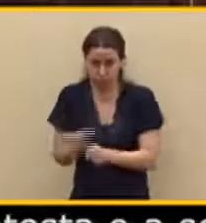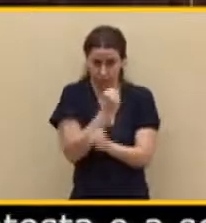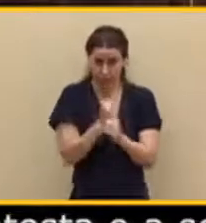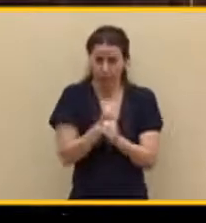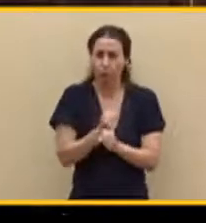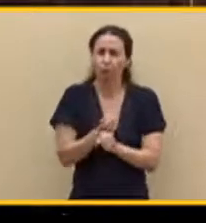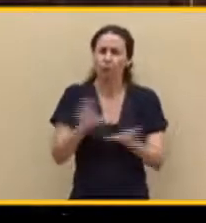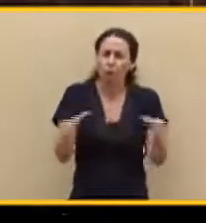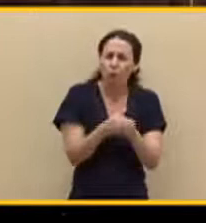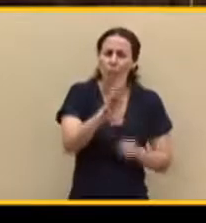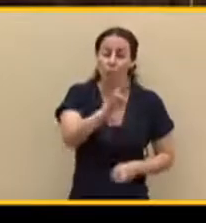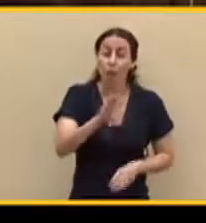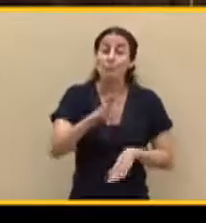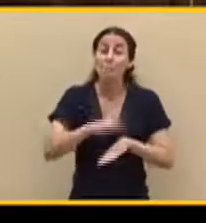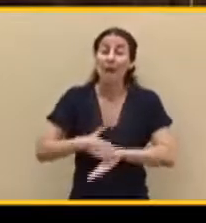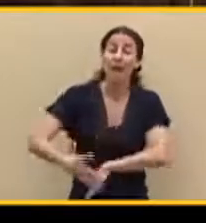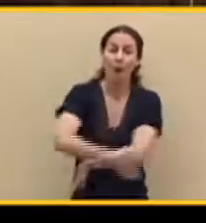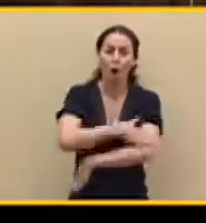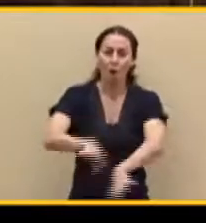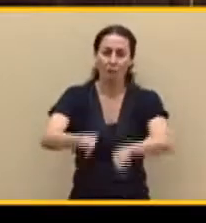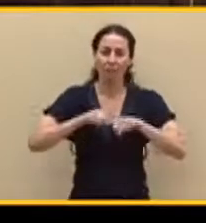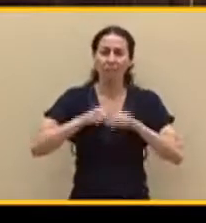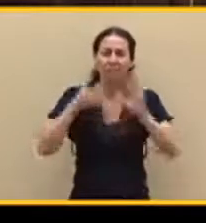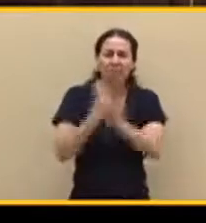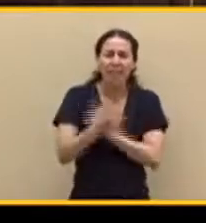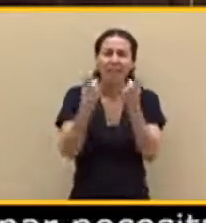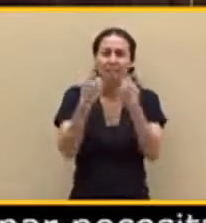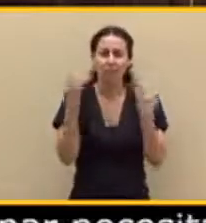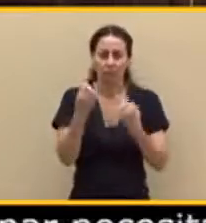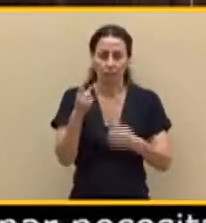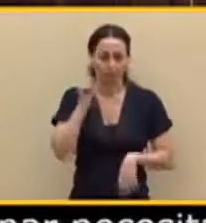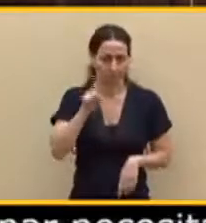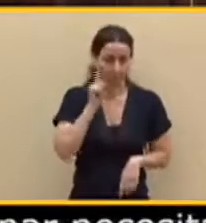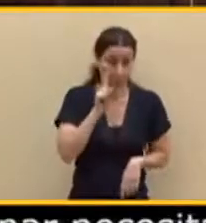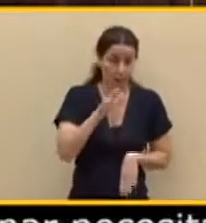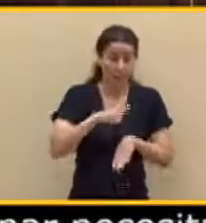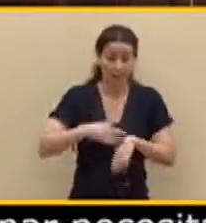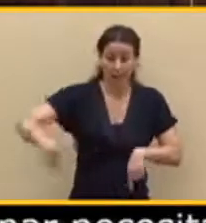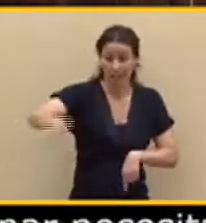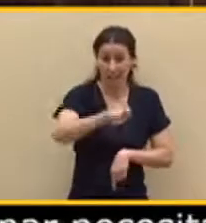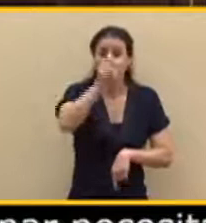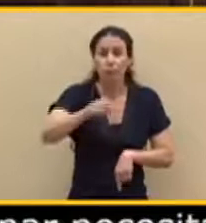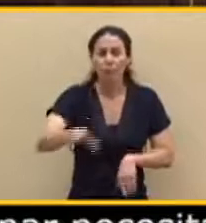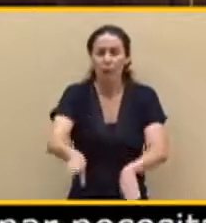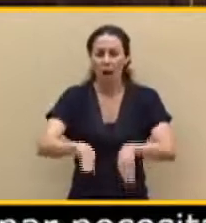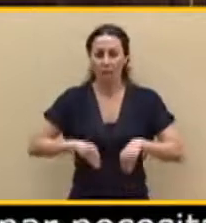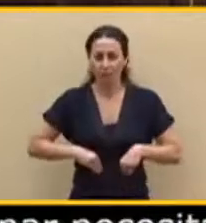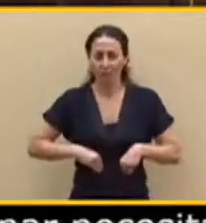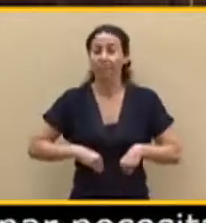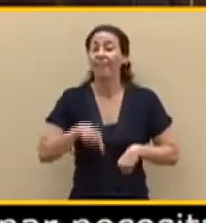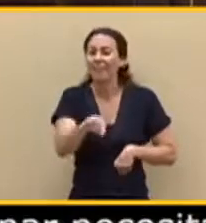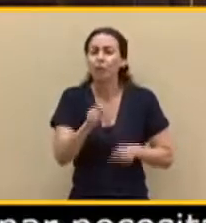gobernar necesitan mentir, y para que la gente acepte sus mentiras necesitan que los ciudadanos tengan miedo o se